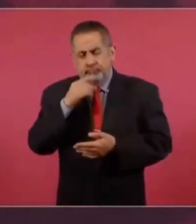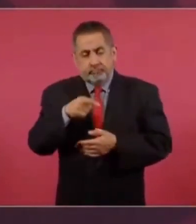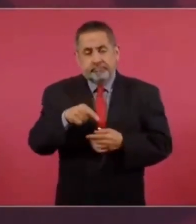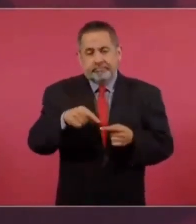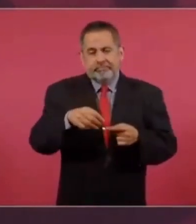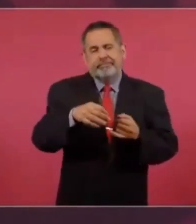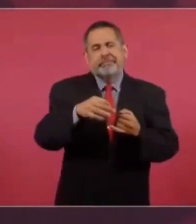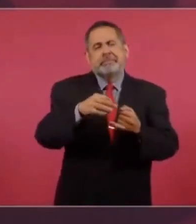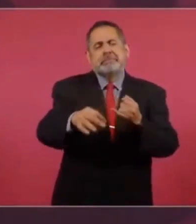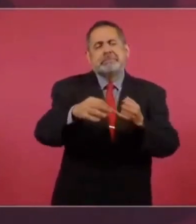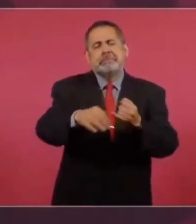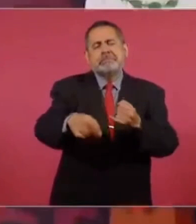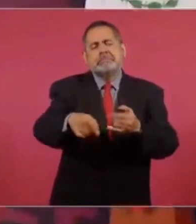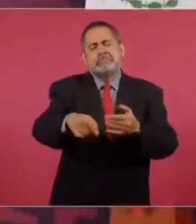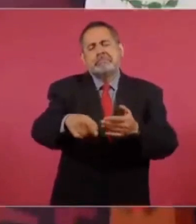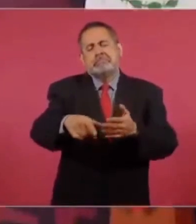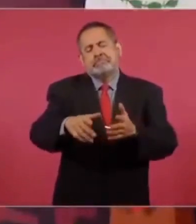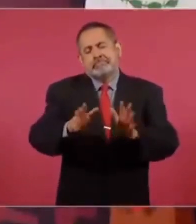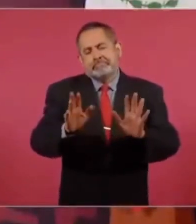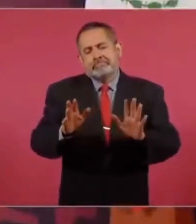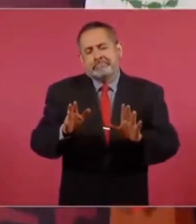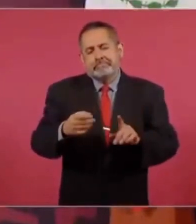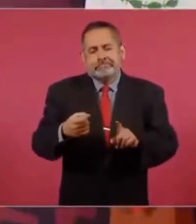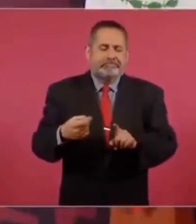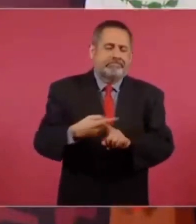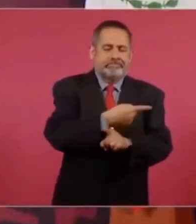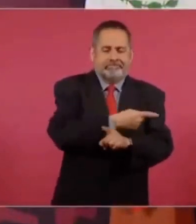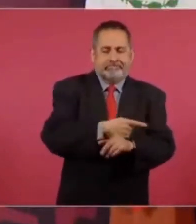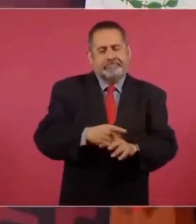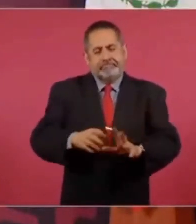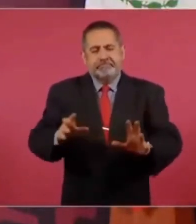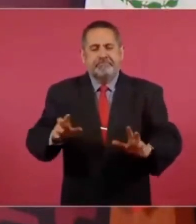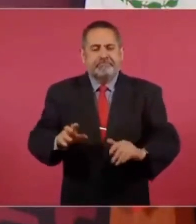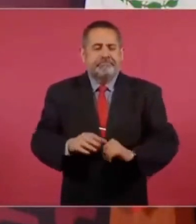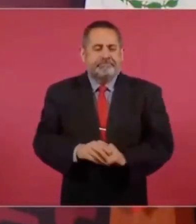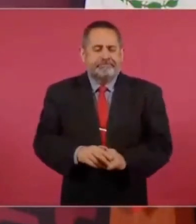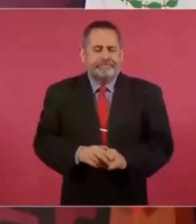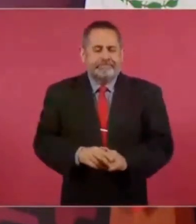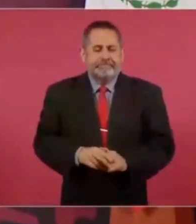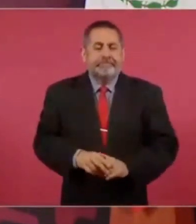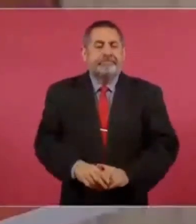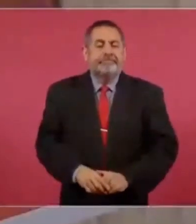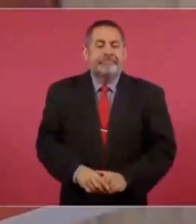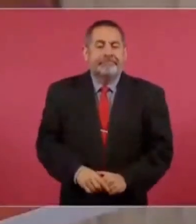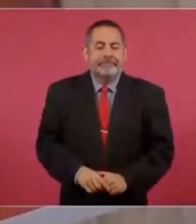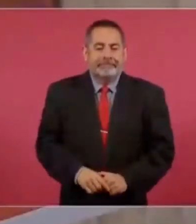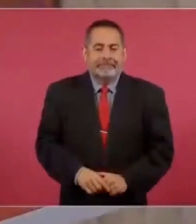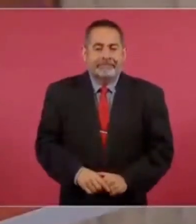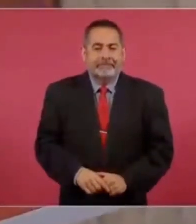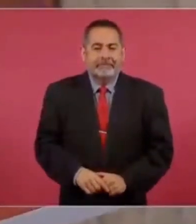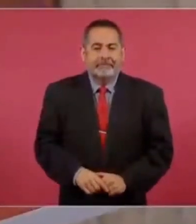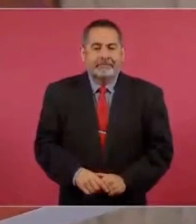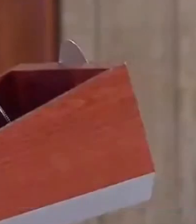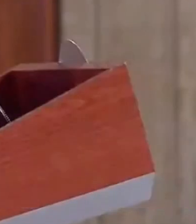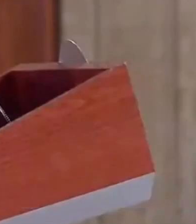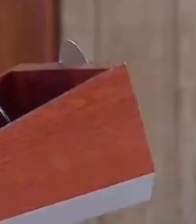final se aflojó un poco, pero